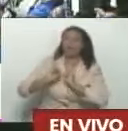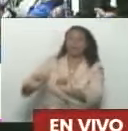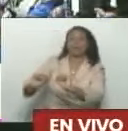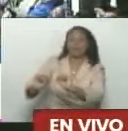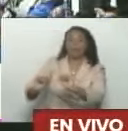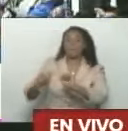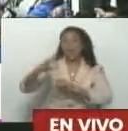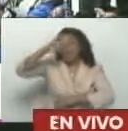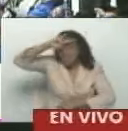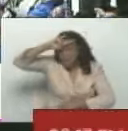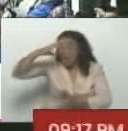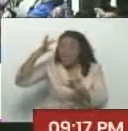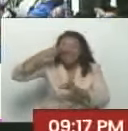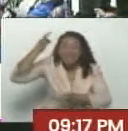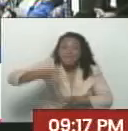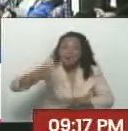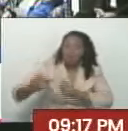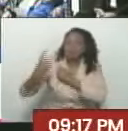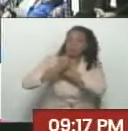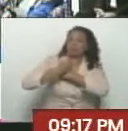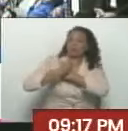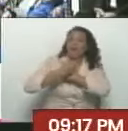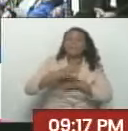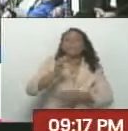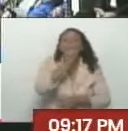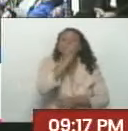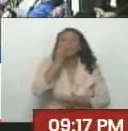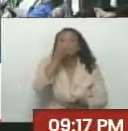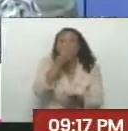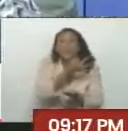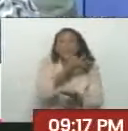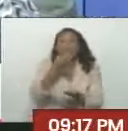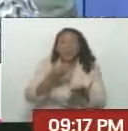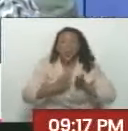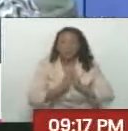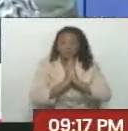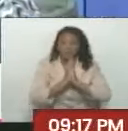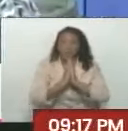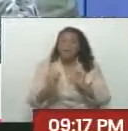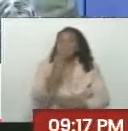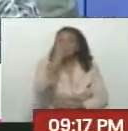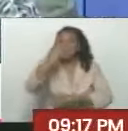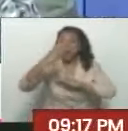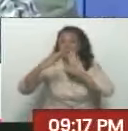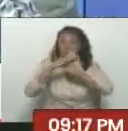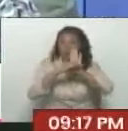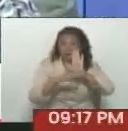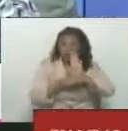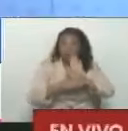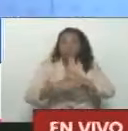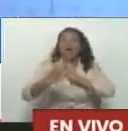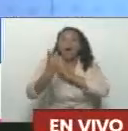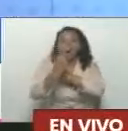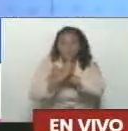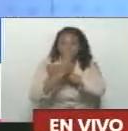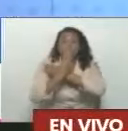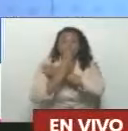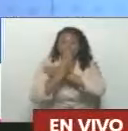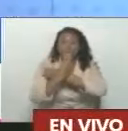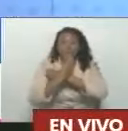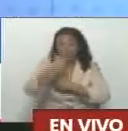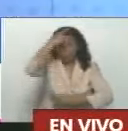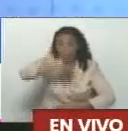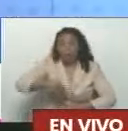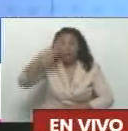y aprender las oraciones es haciendo la primera comunión. Entonces es una de las reglas principales. Ya estaba protegido cuando empezaste a